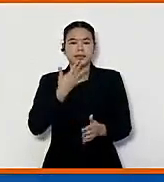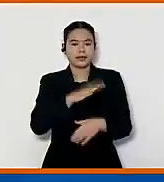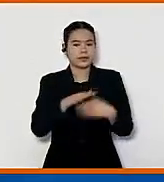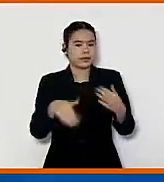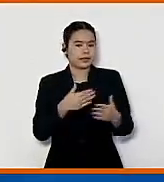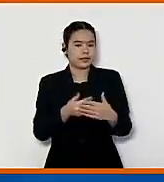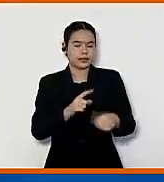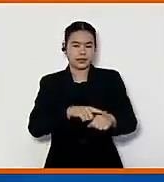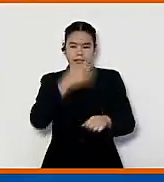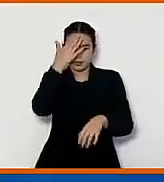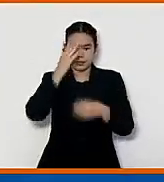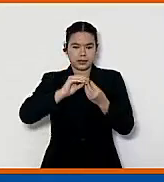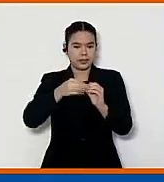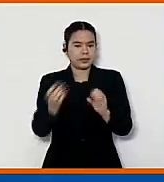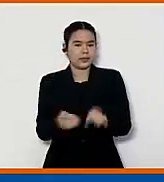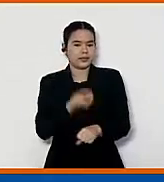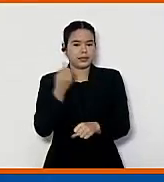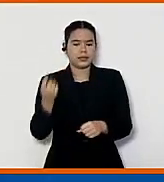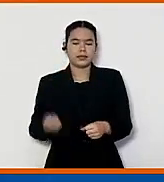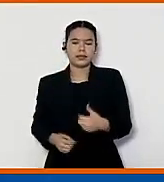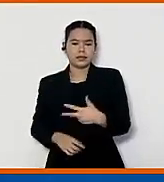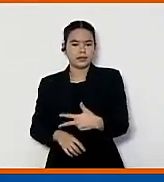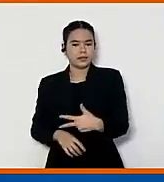muchísima suerte. El primer número ganador es